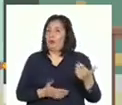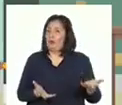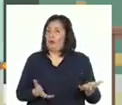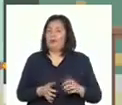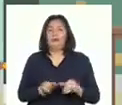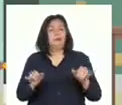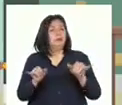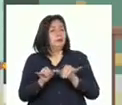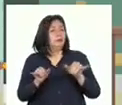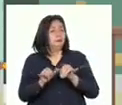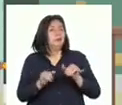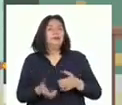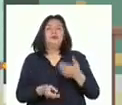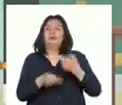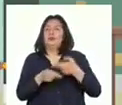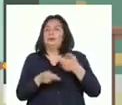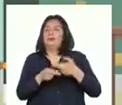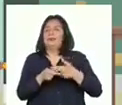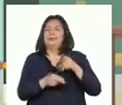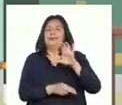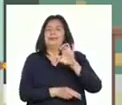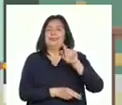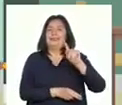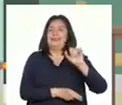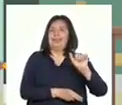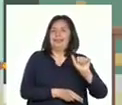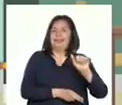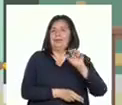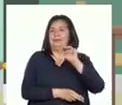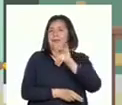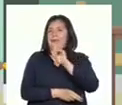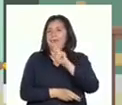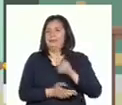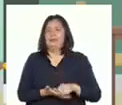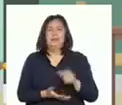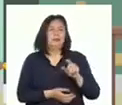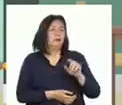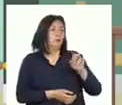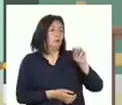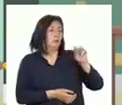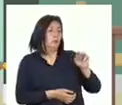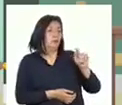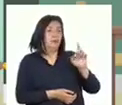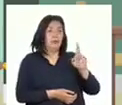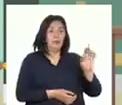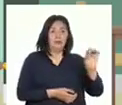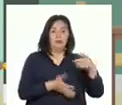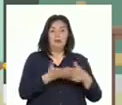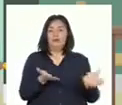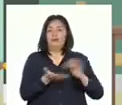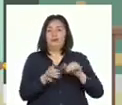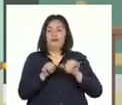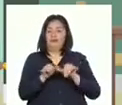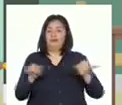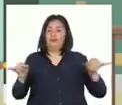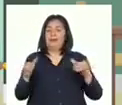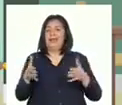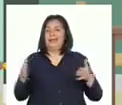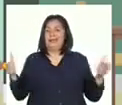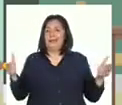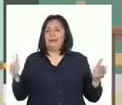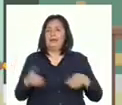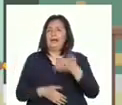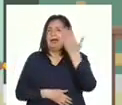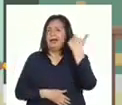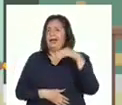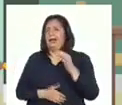instrumento de medición, la cinta métrica. Con el metro pueden medir longitudes más grandes. Daniel antes